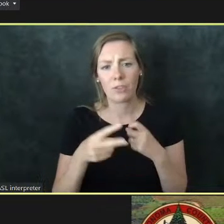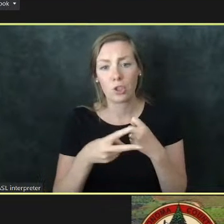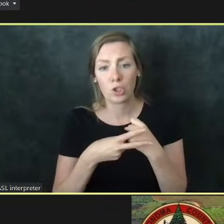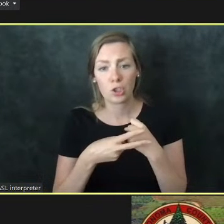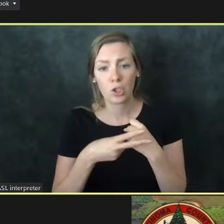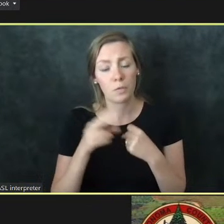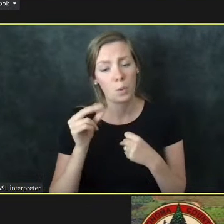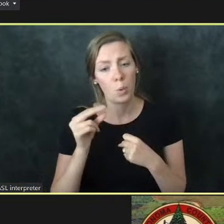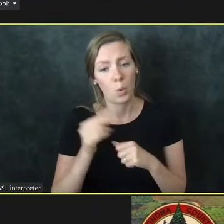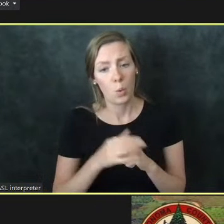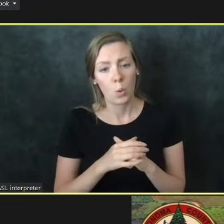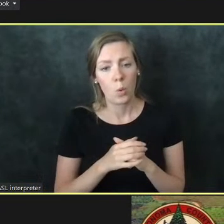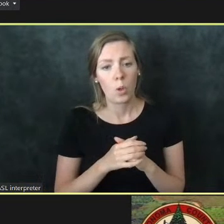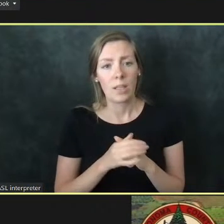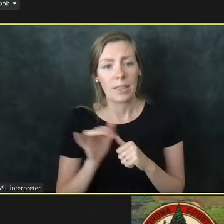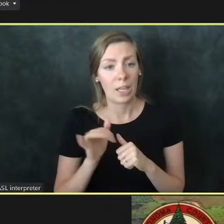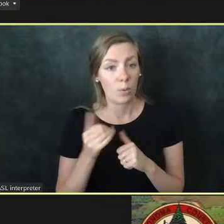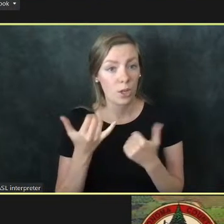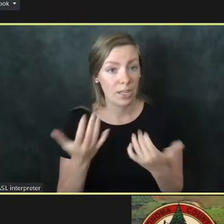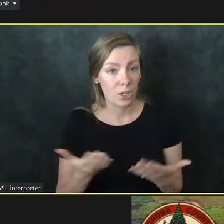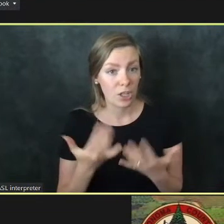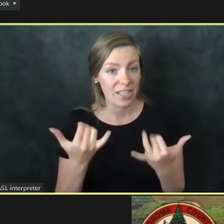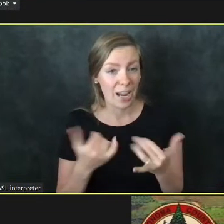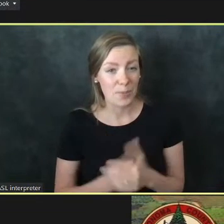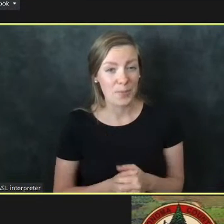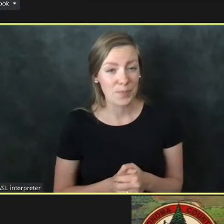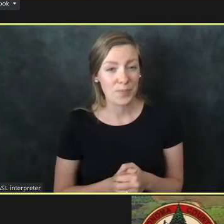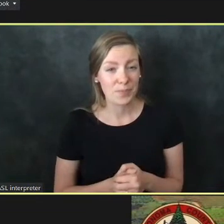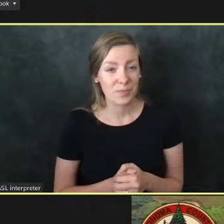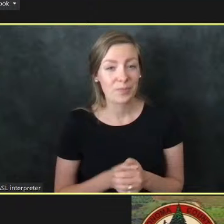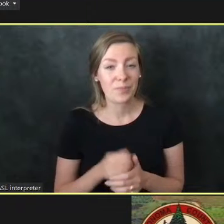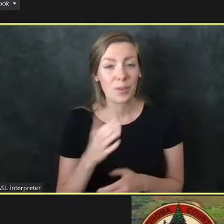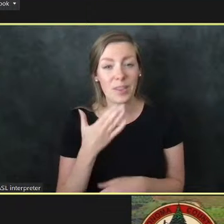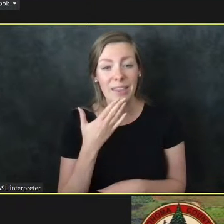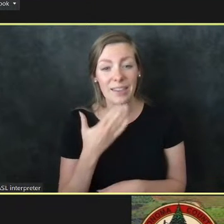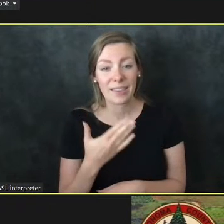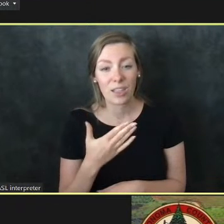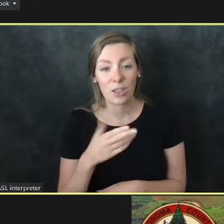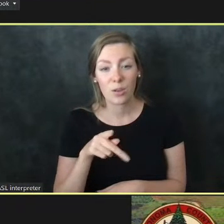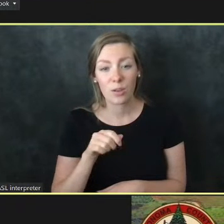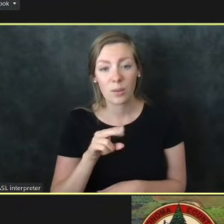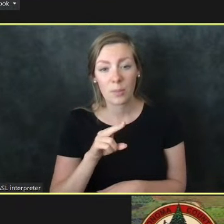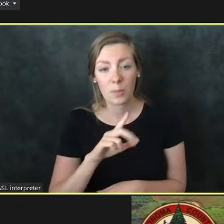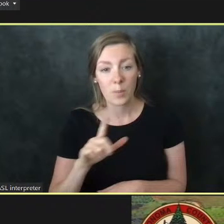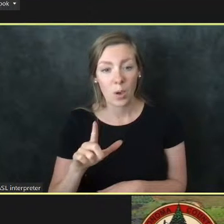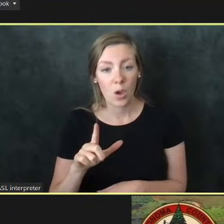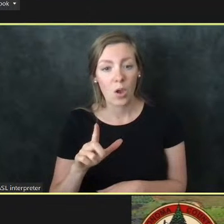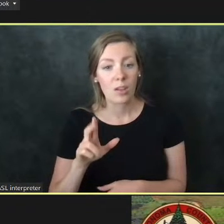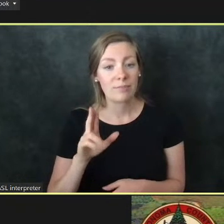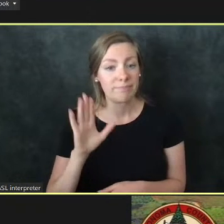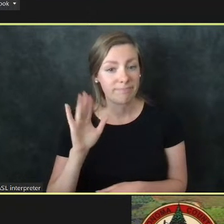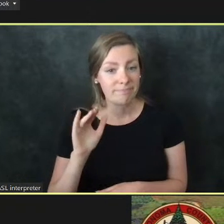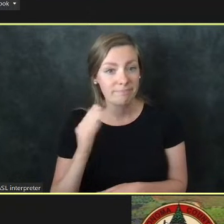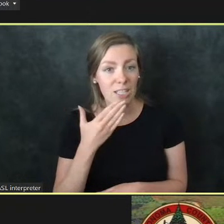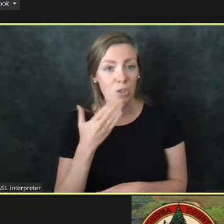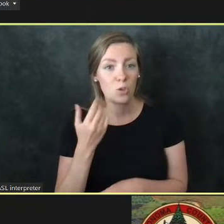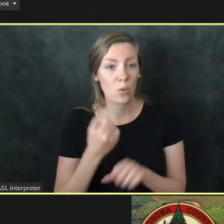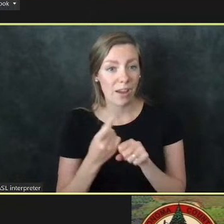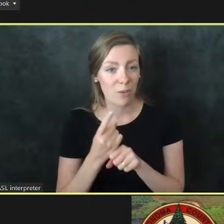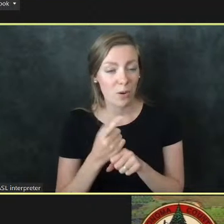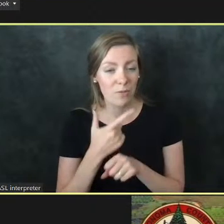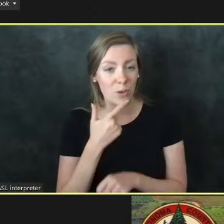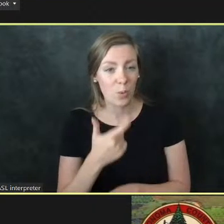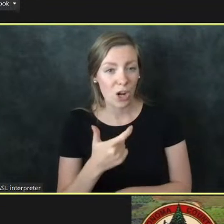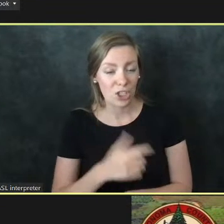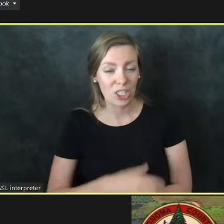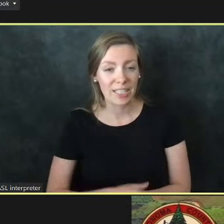adelante, cumpliendo con nuestras necesidades y cumpliendo con eso y vamos a cerrar a todos,